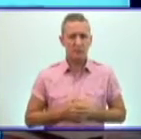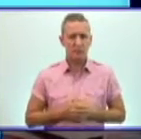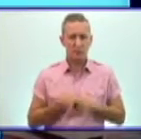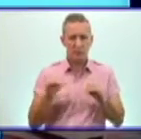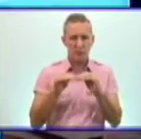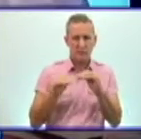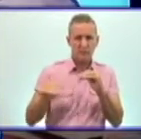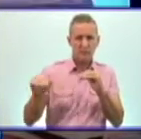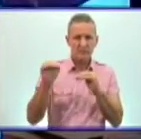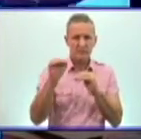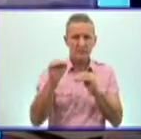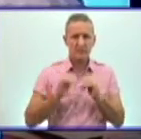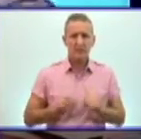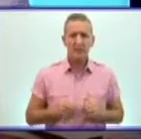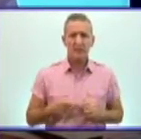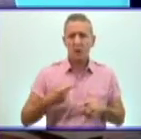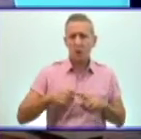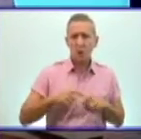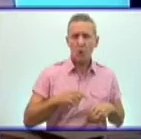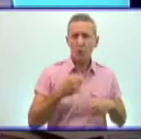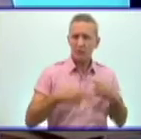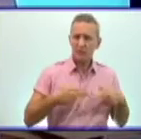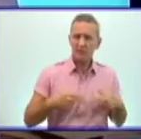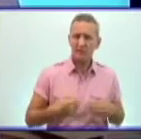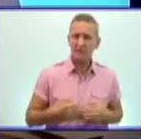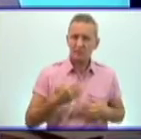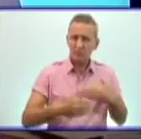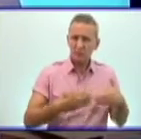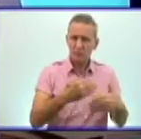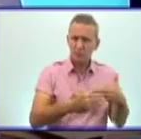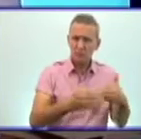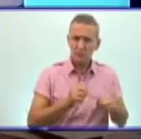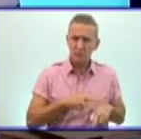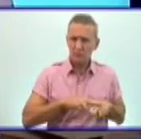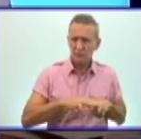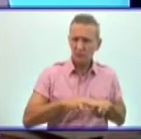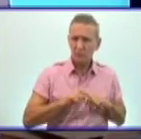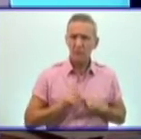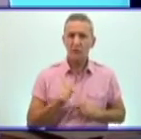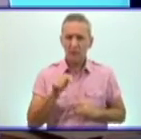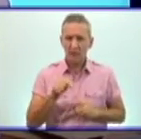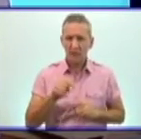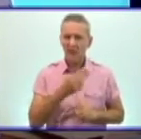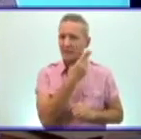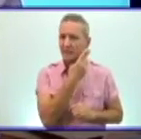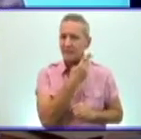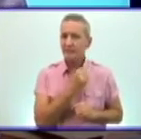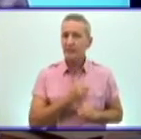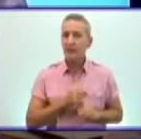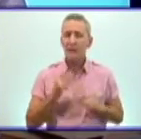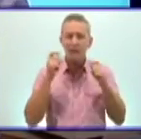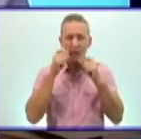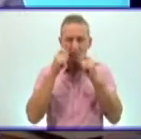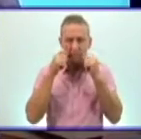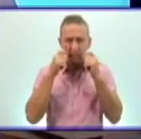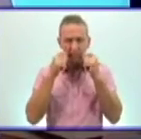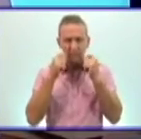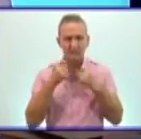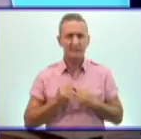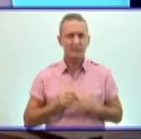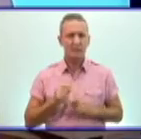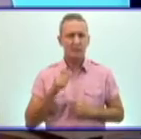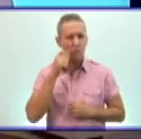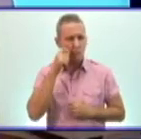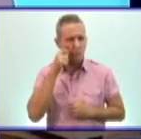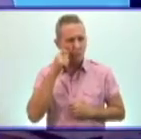un proceso y se van sosteniendo y solidificando en un proceso histórico. Ese es Martí, ese es Maceo, ese es Antonio